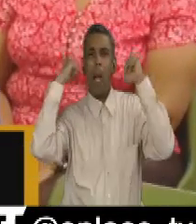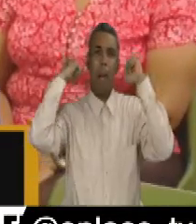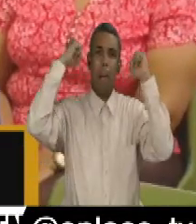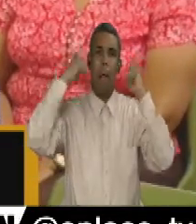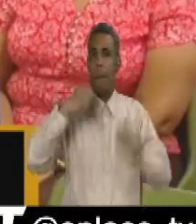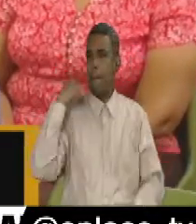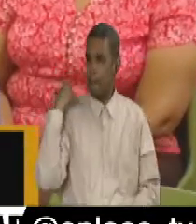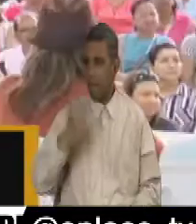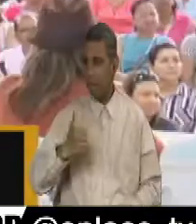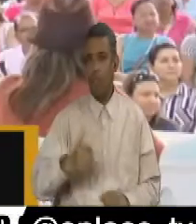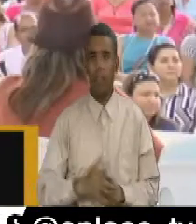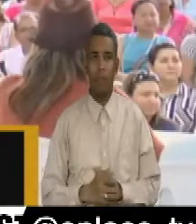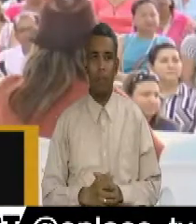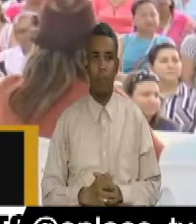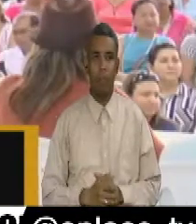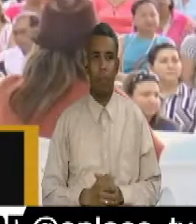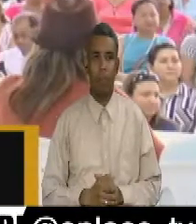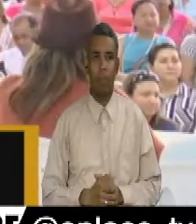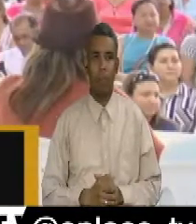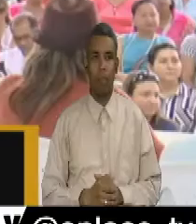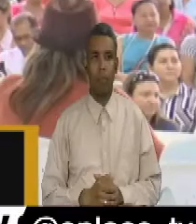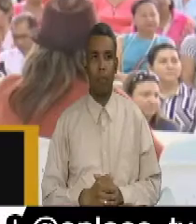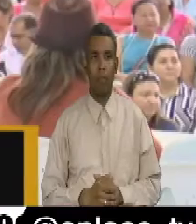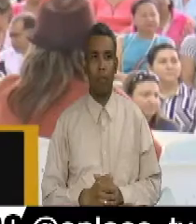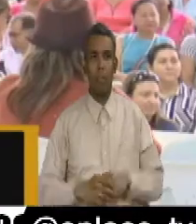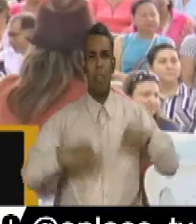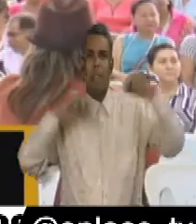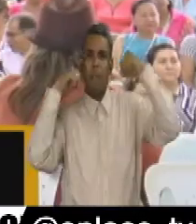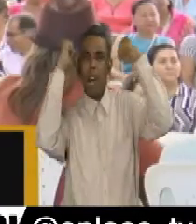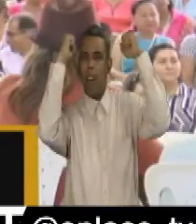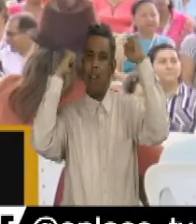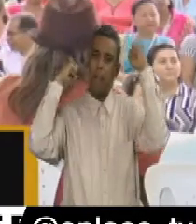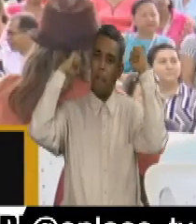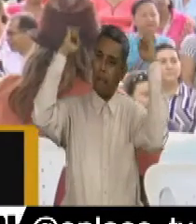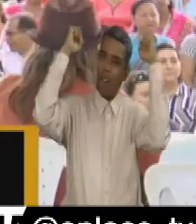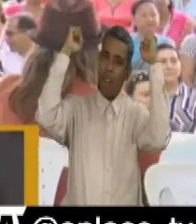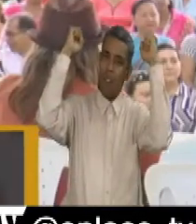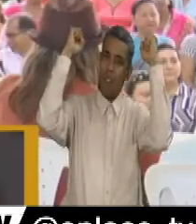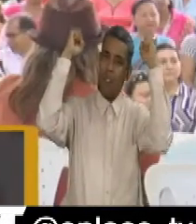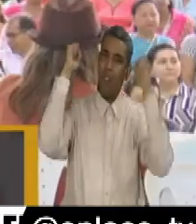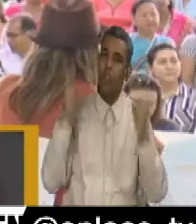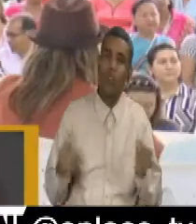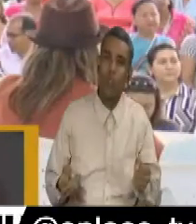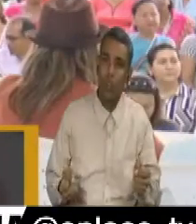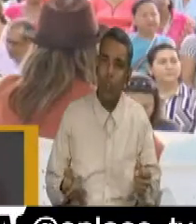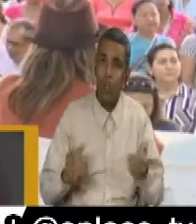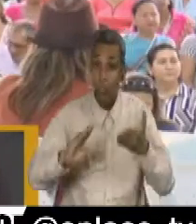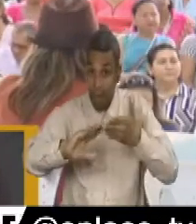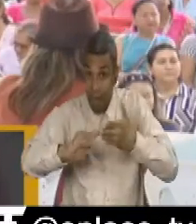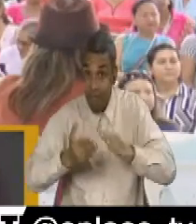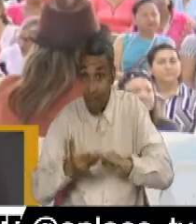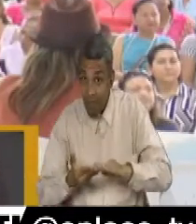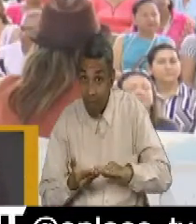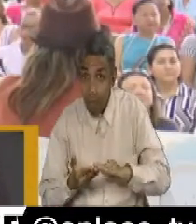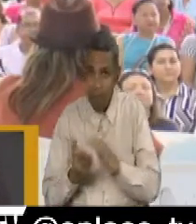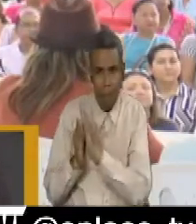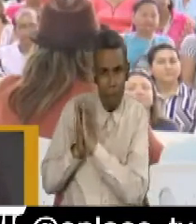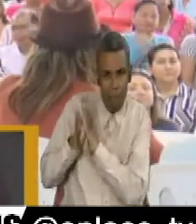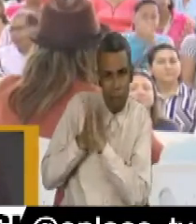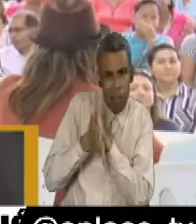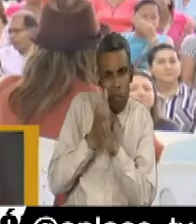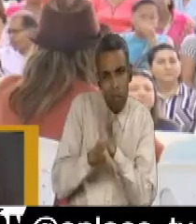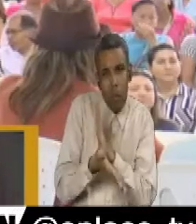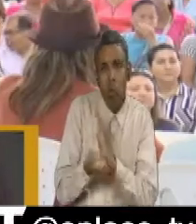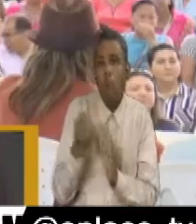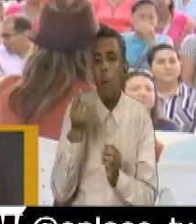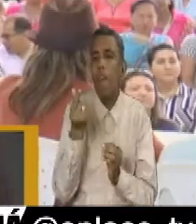paro tuvo como elemento detonante que la comunidad en general supiera cómo es que se